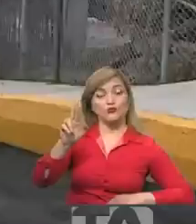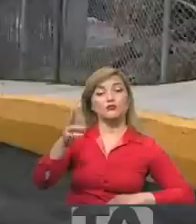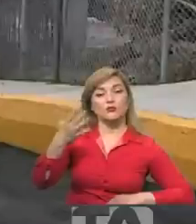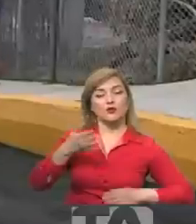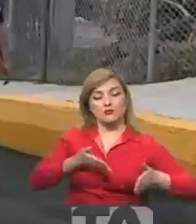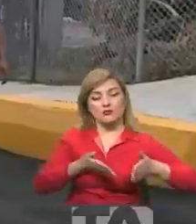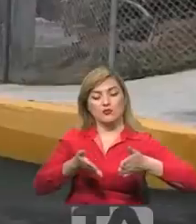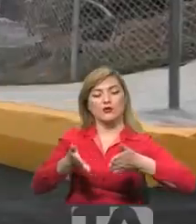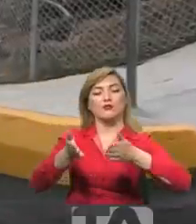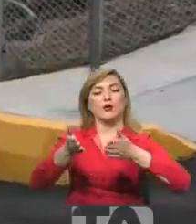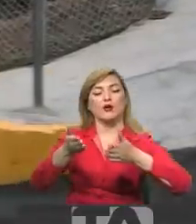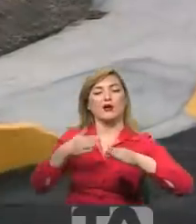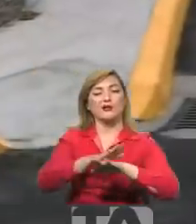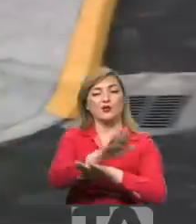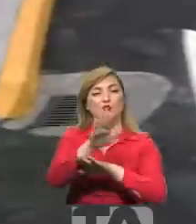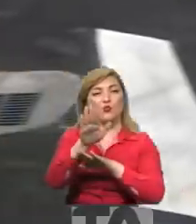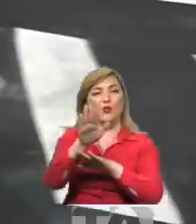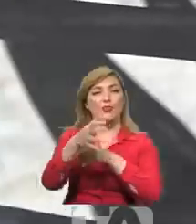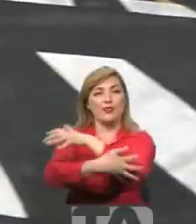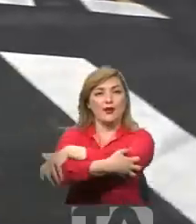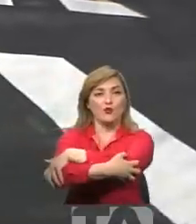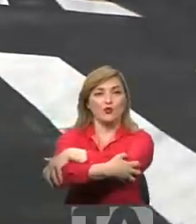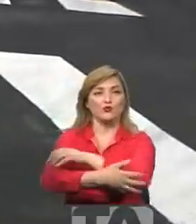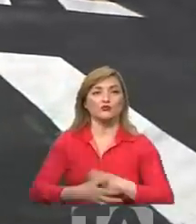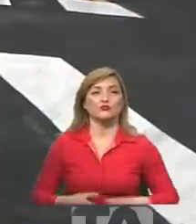tomar la rampa en el intercambiador del Trébol.